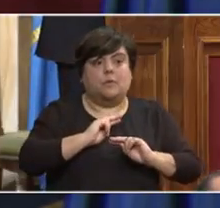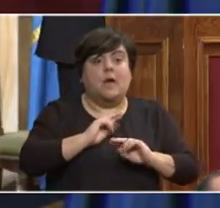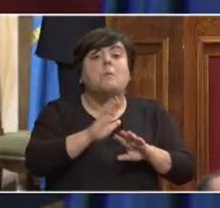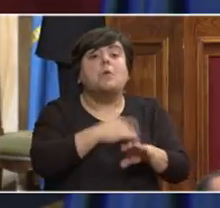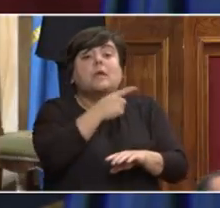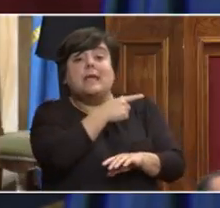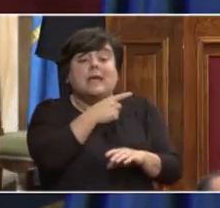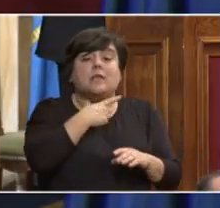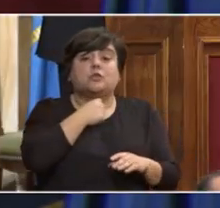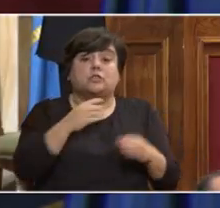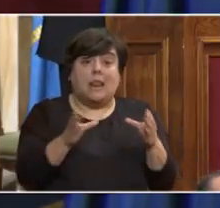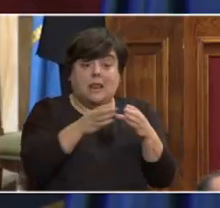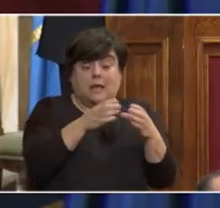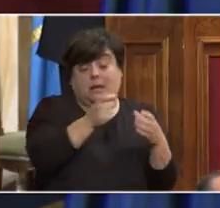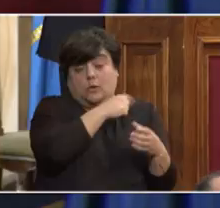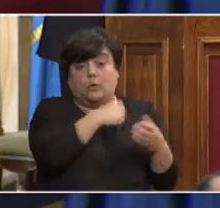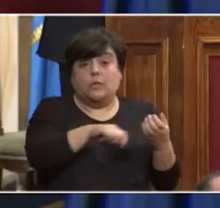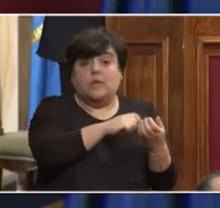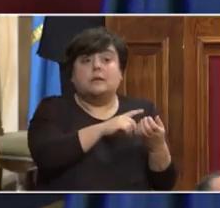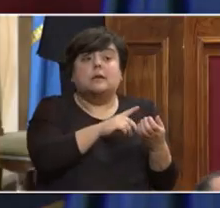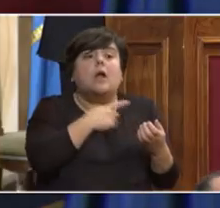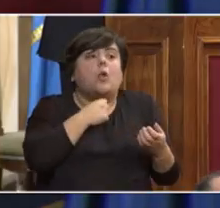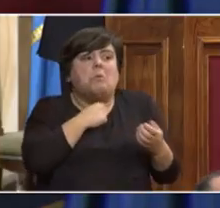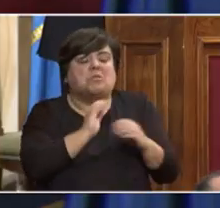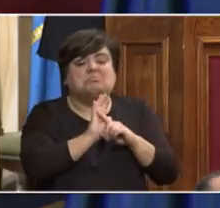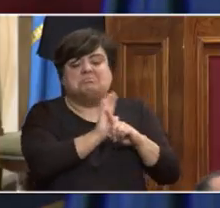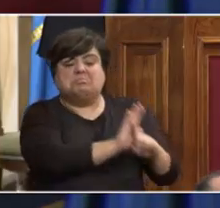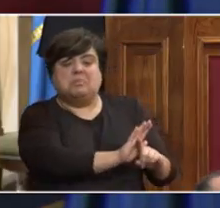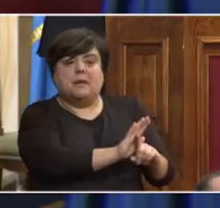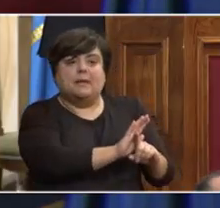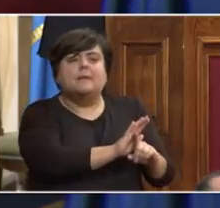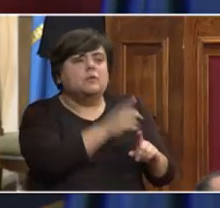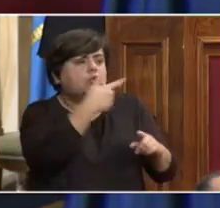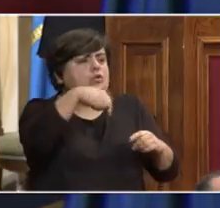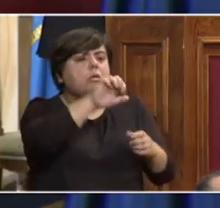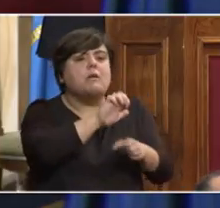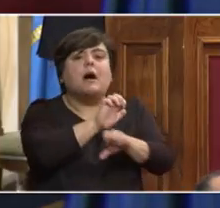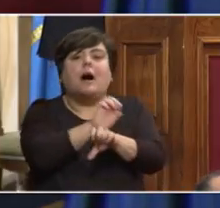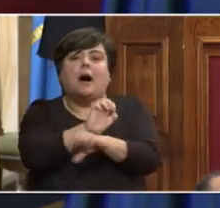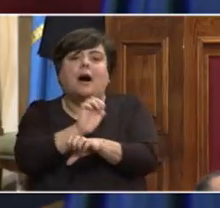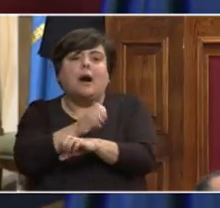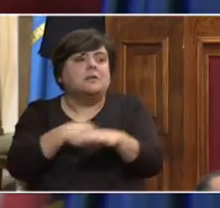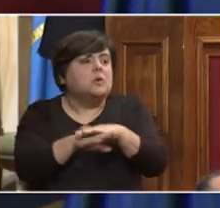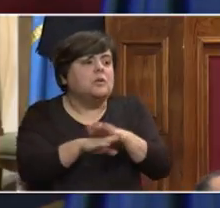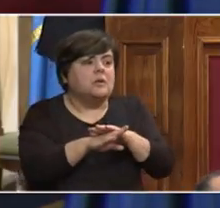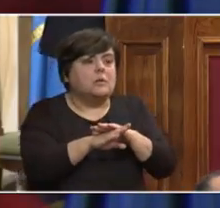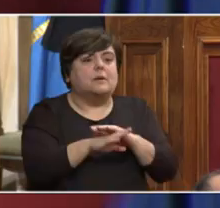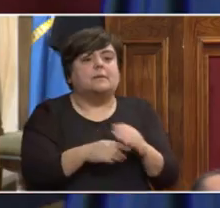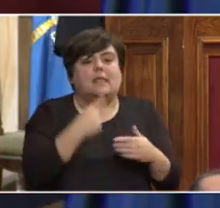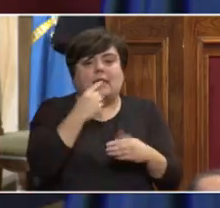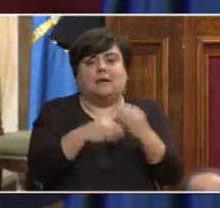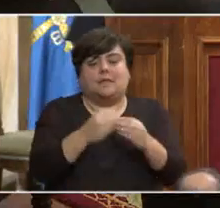Lelitier, aun teniendo al humor condenado al ostracismo, todavía provocan la carcajada entre el público y siguen haciendo? Muchas